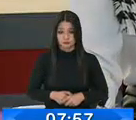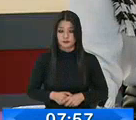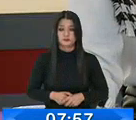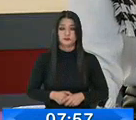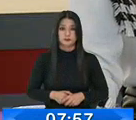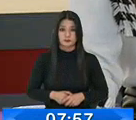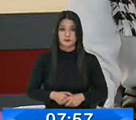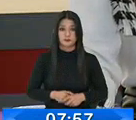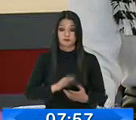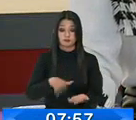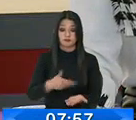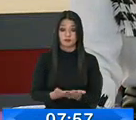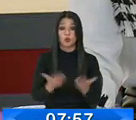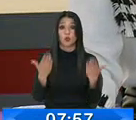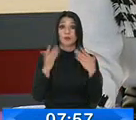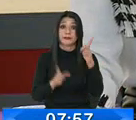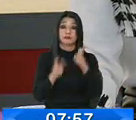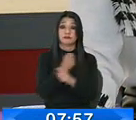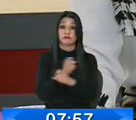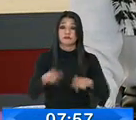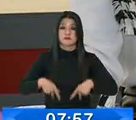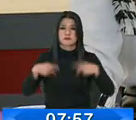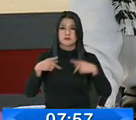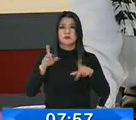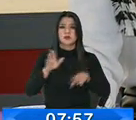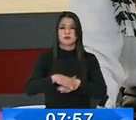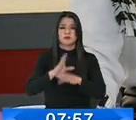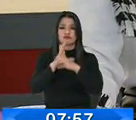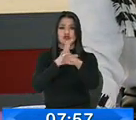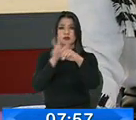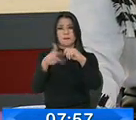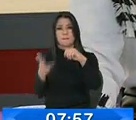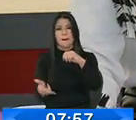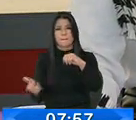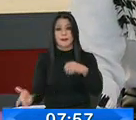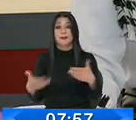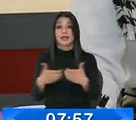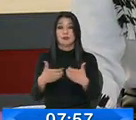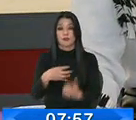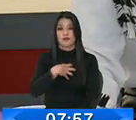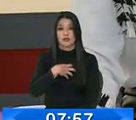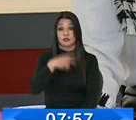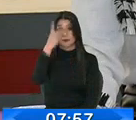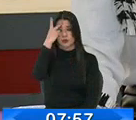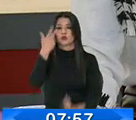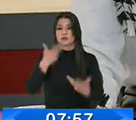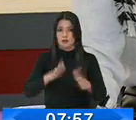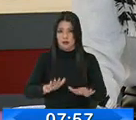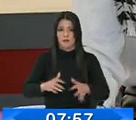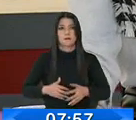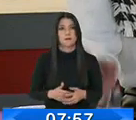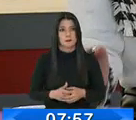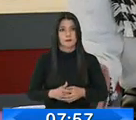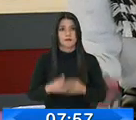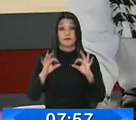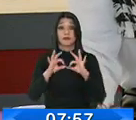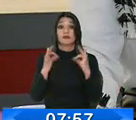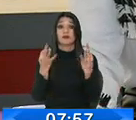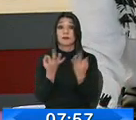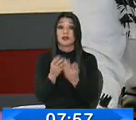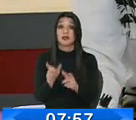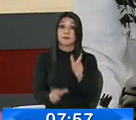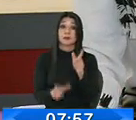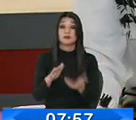Y llegaron a Guayaquil los sobrevivientes del accidente del bus que trasladaba a los hinchas del Barcelona en Perú. Mientras tanto, los familiares de